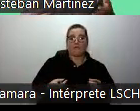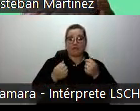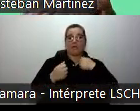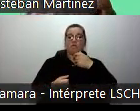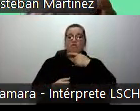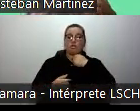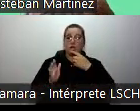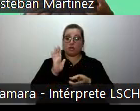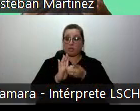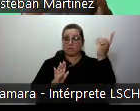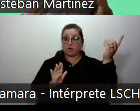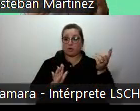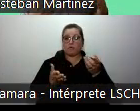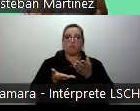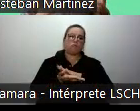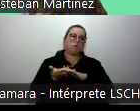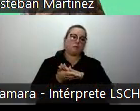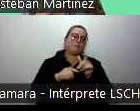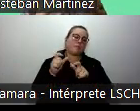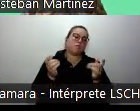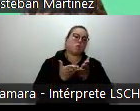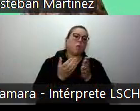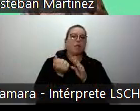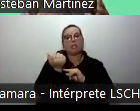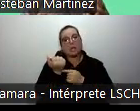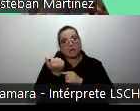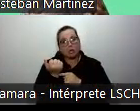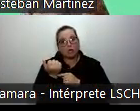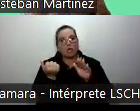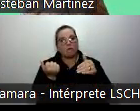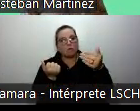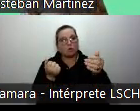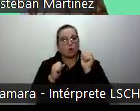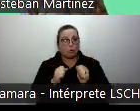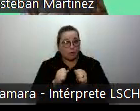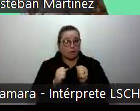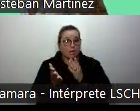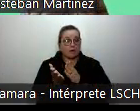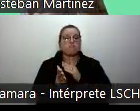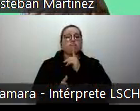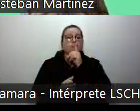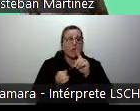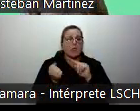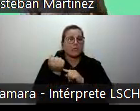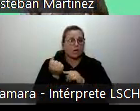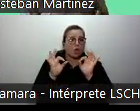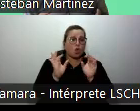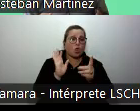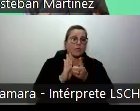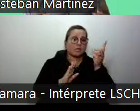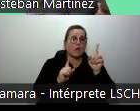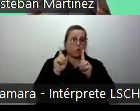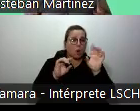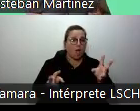probablemente está estudiando si por ejemplo la gente está estudiando algo técnico a futuro pueden seguirse especializando la parte técnica o también desarrollar ciertas